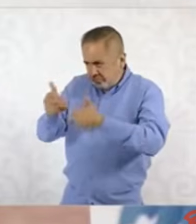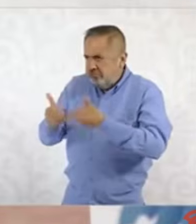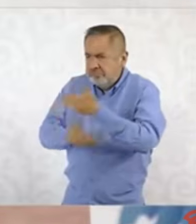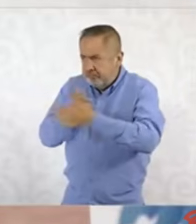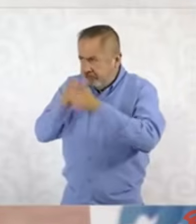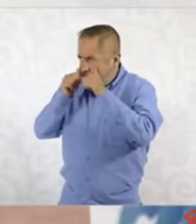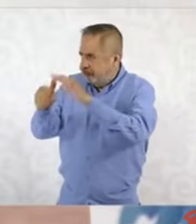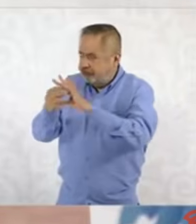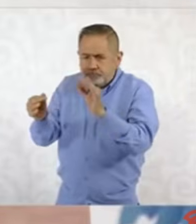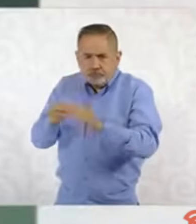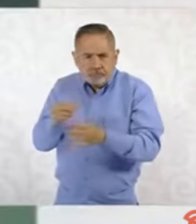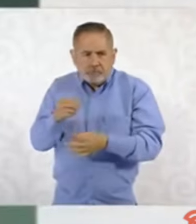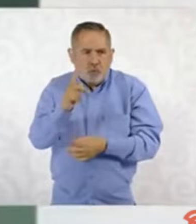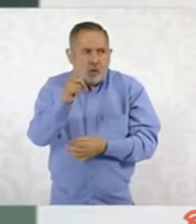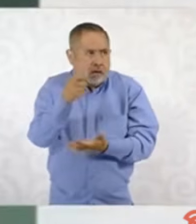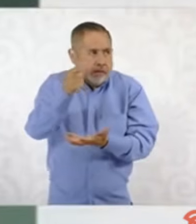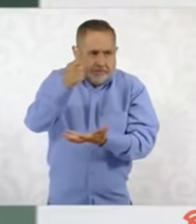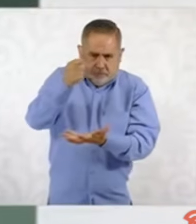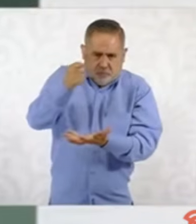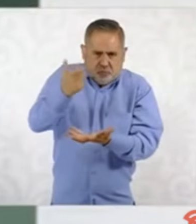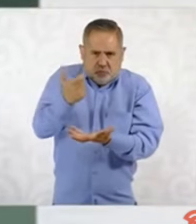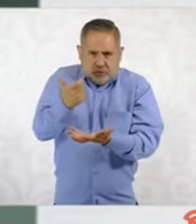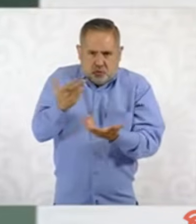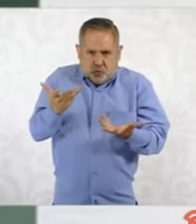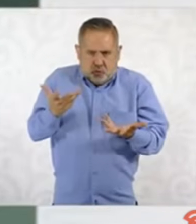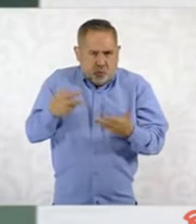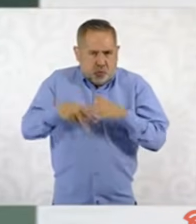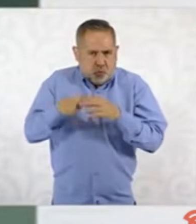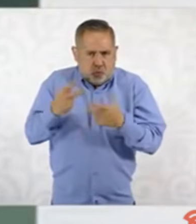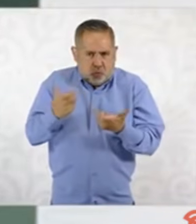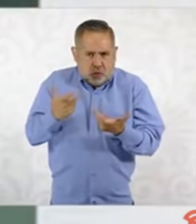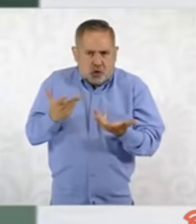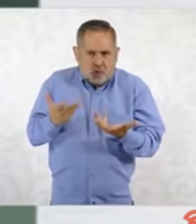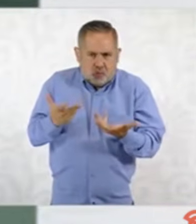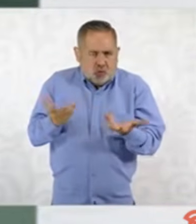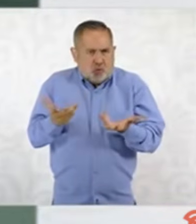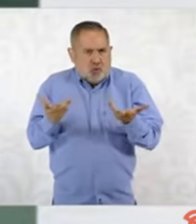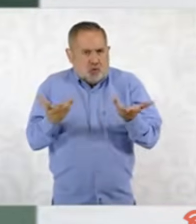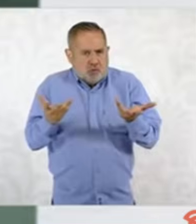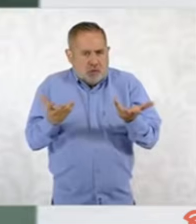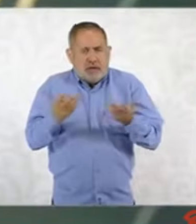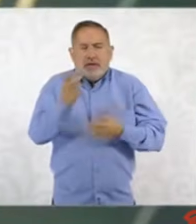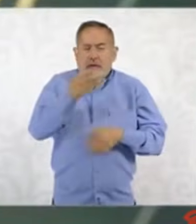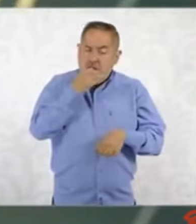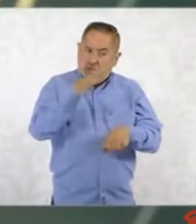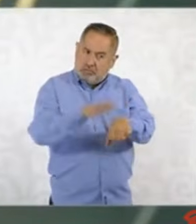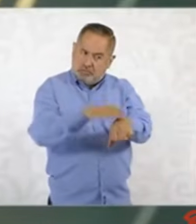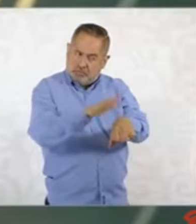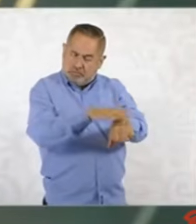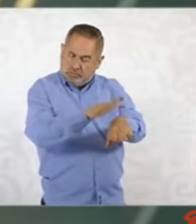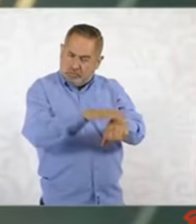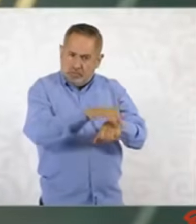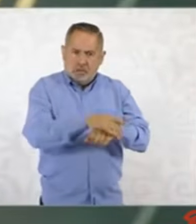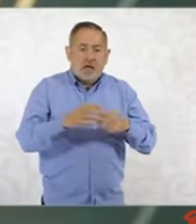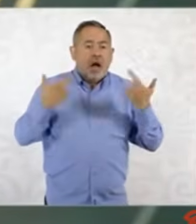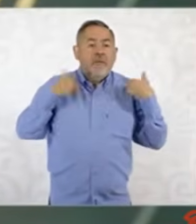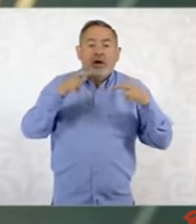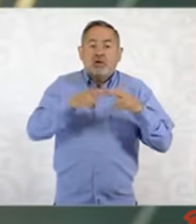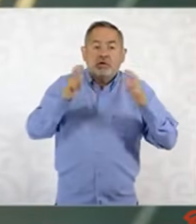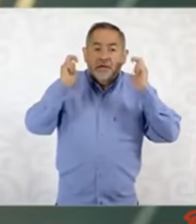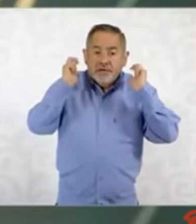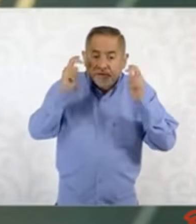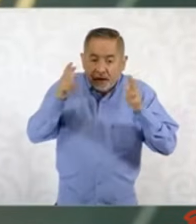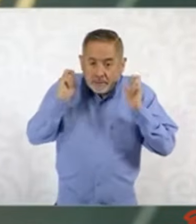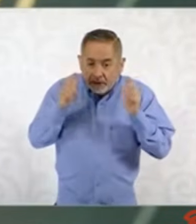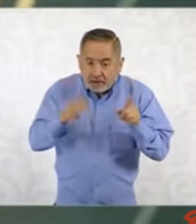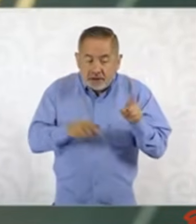las restricciones presupuestales que tenemos. Entonces, quiero decirles a los maestros de Chiapas que